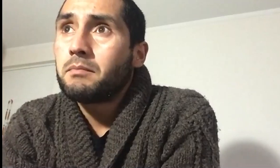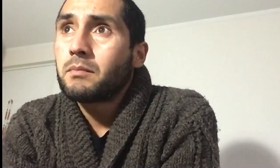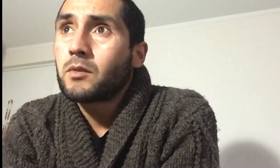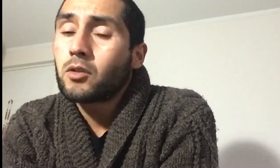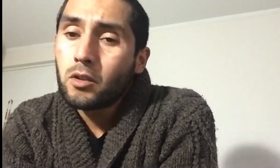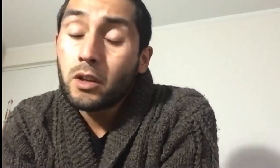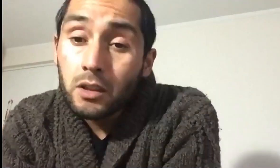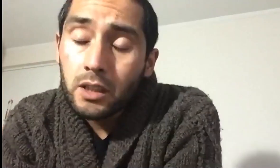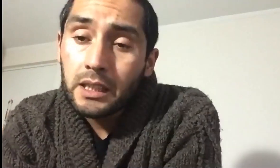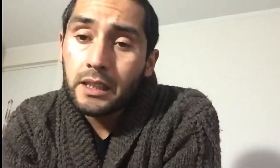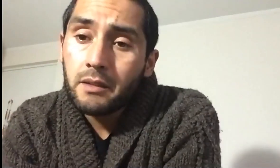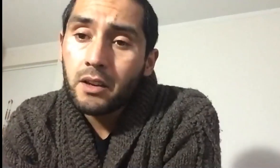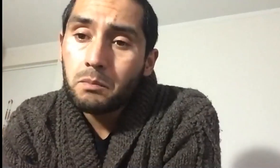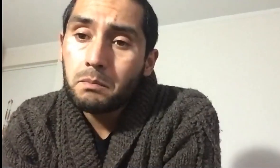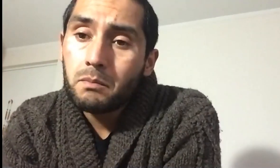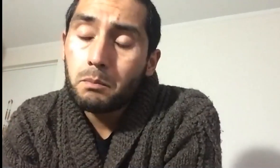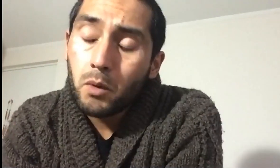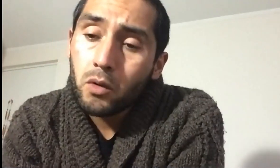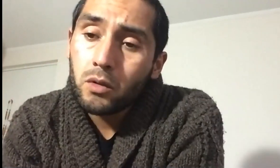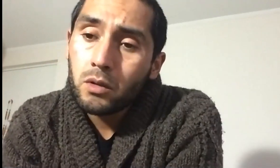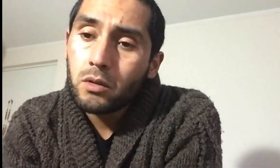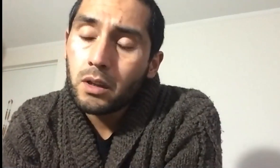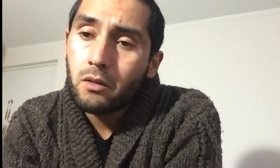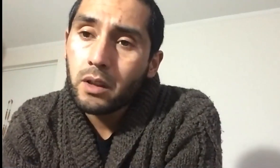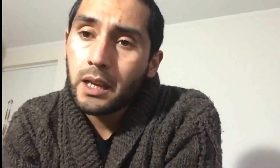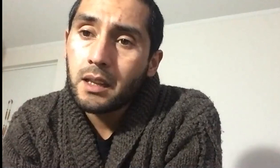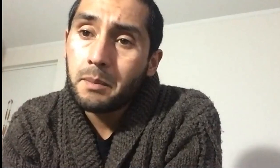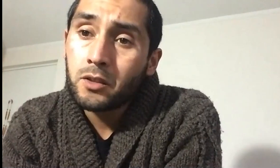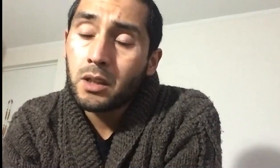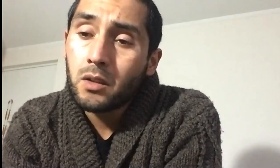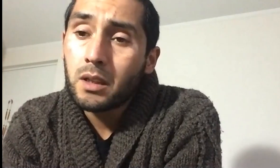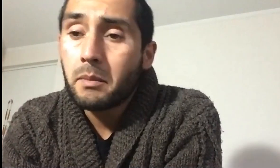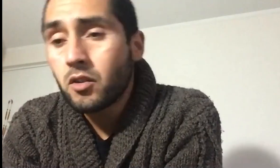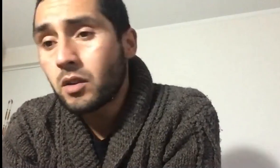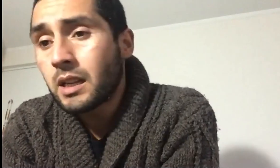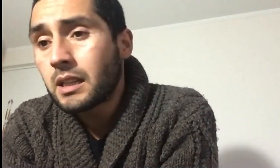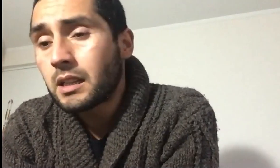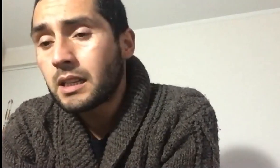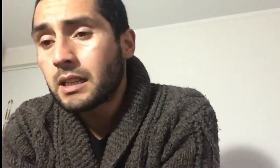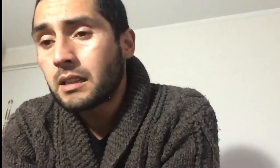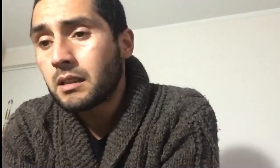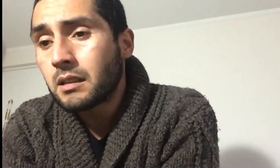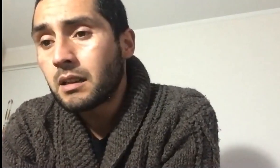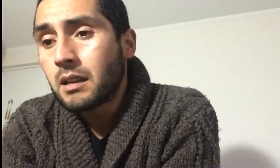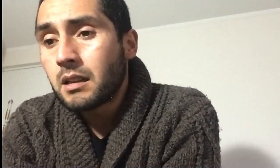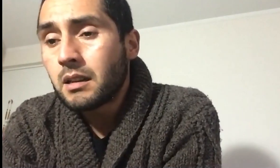ah, todo lo lindo que tiene que ver un poco con el abordaje de personas adultas mayores que